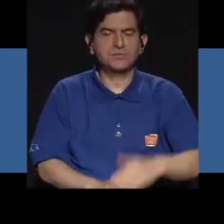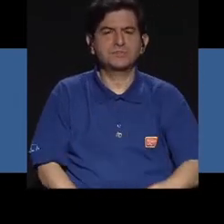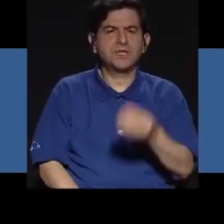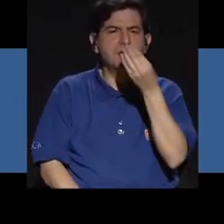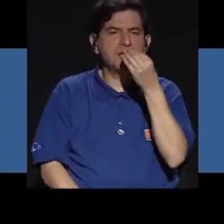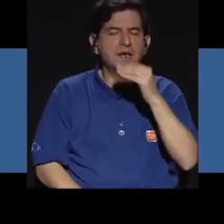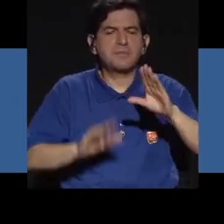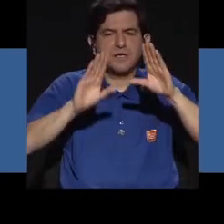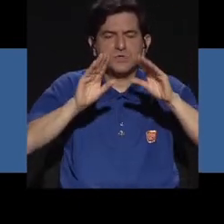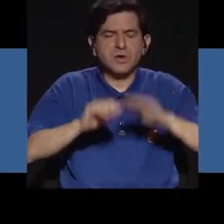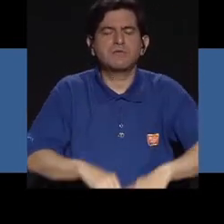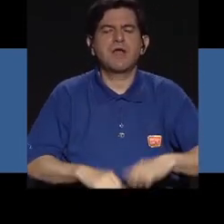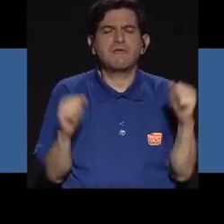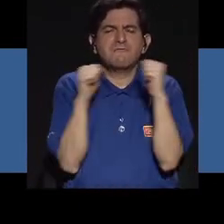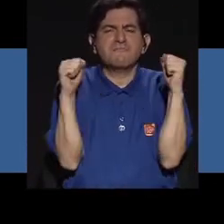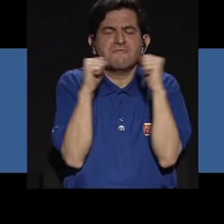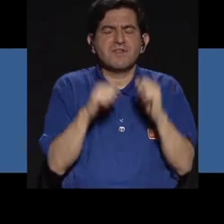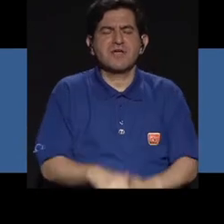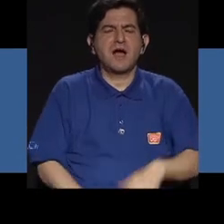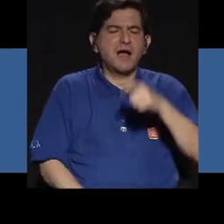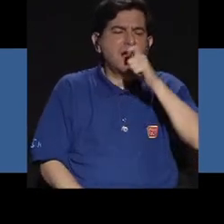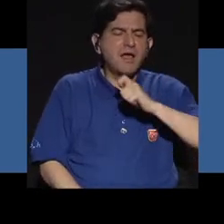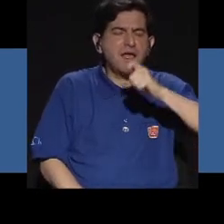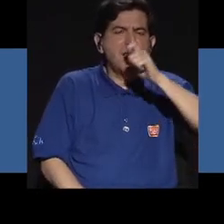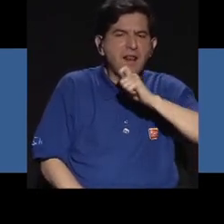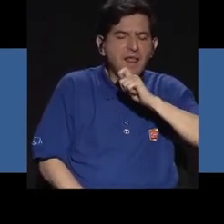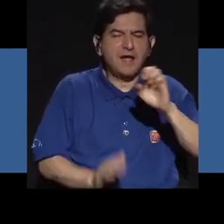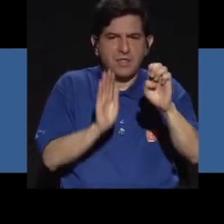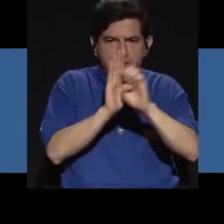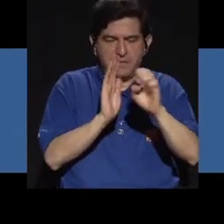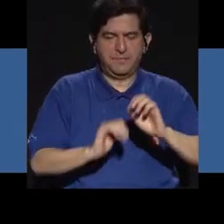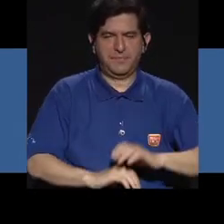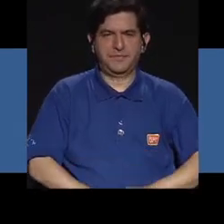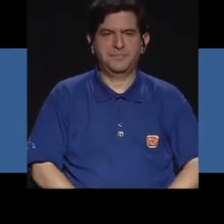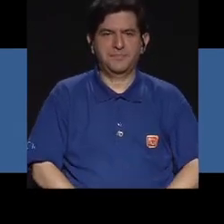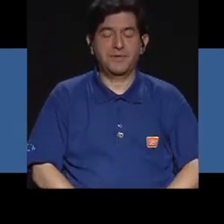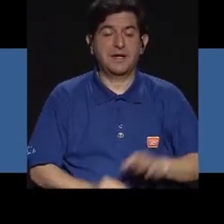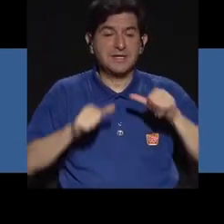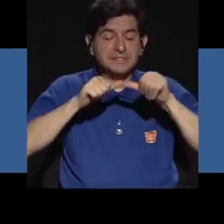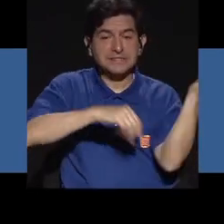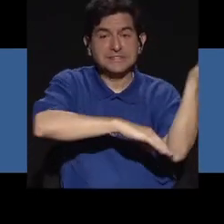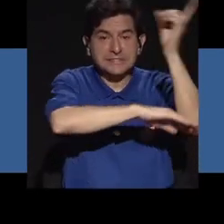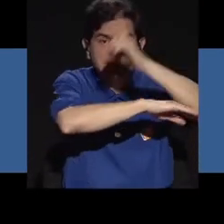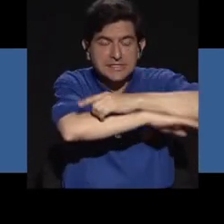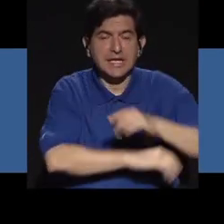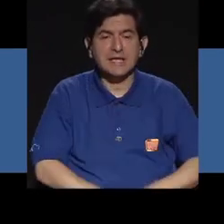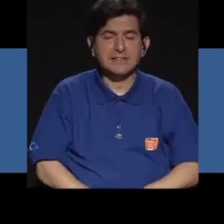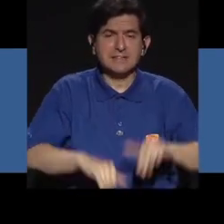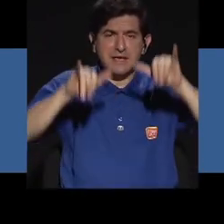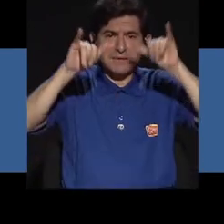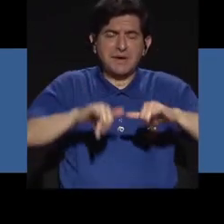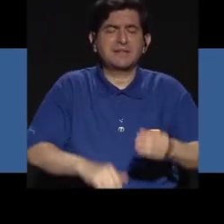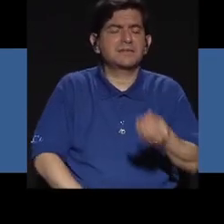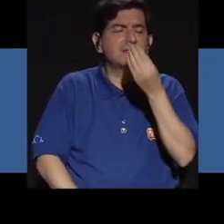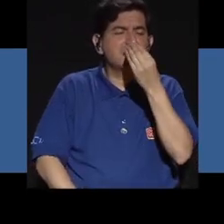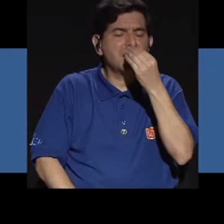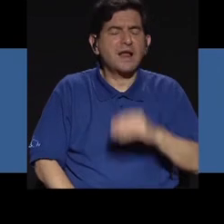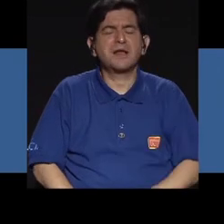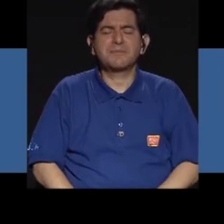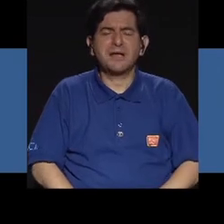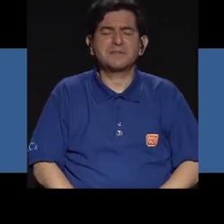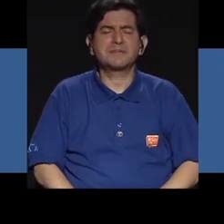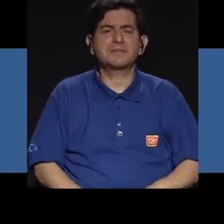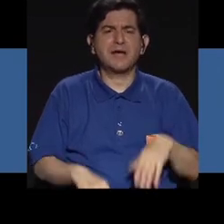El día de la cirugía debe tener una dieta blanda y fría, como helados, gelatina o yogurt. Al día